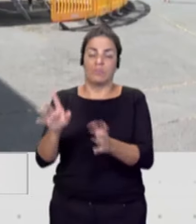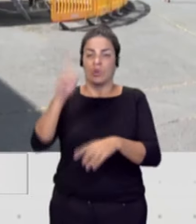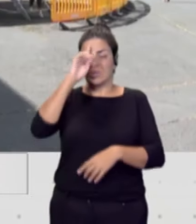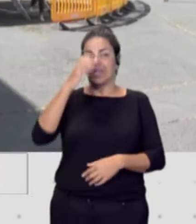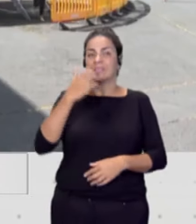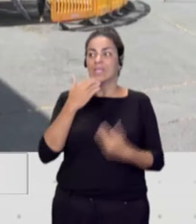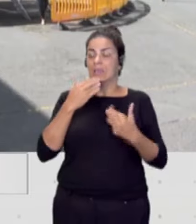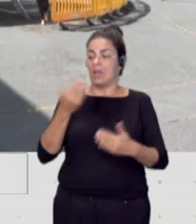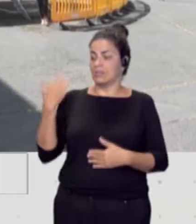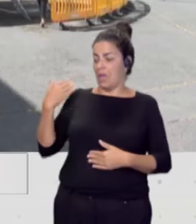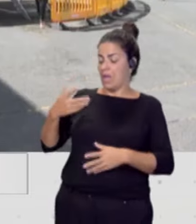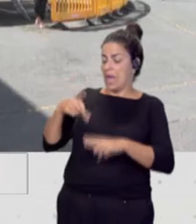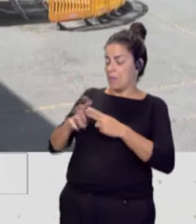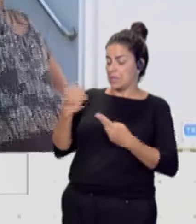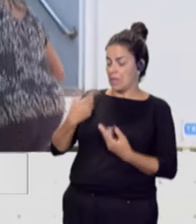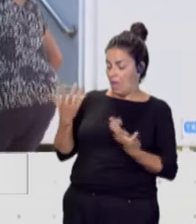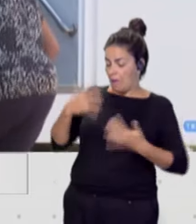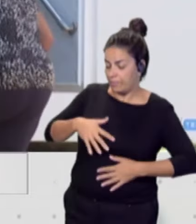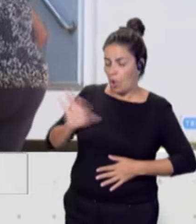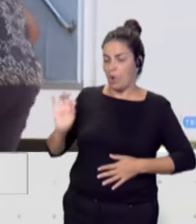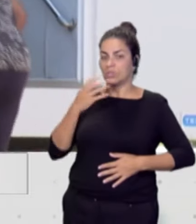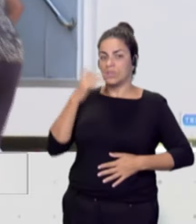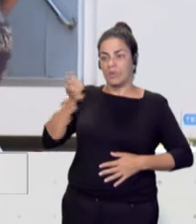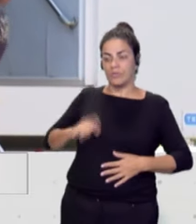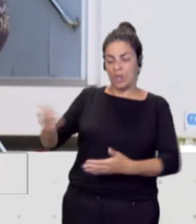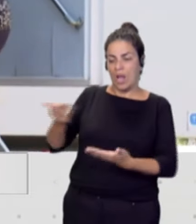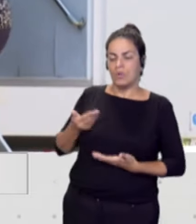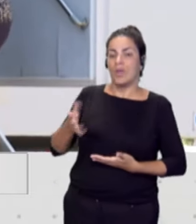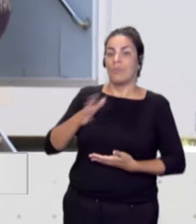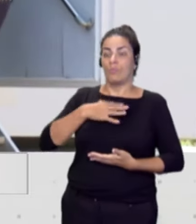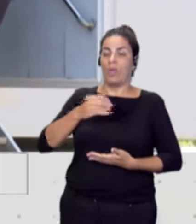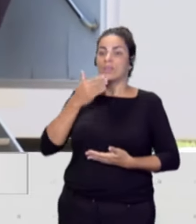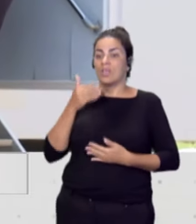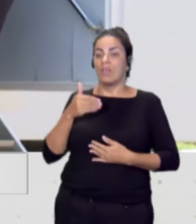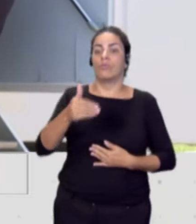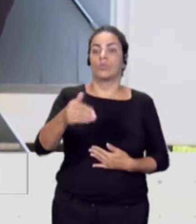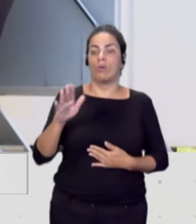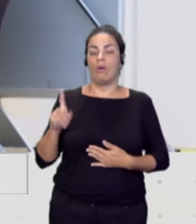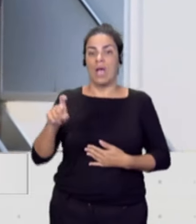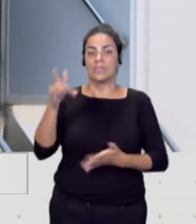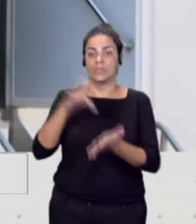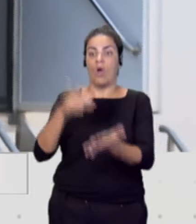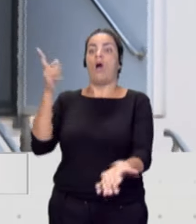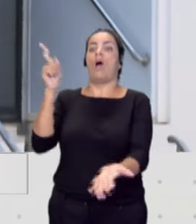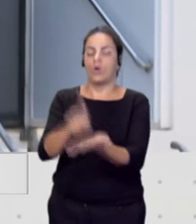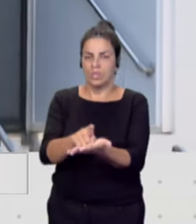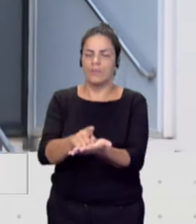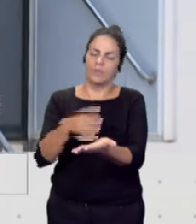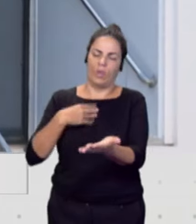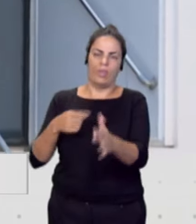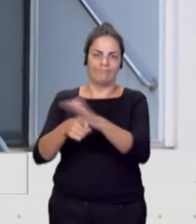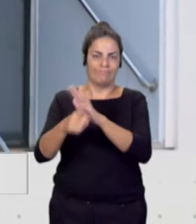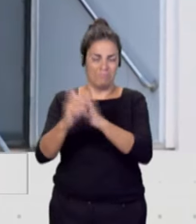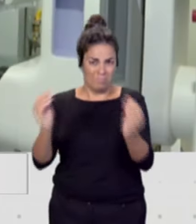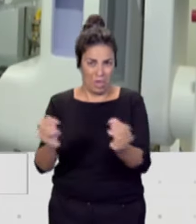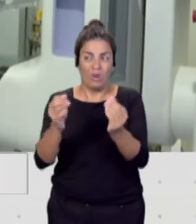se puede enfrentar uno mejor una posible recaída, porque eso lamentablemente sí que ocurre, ¿no?